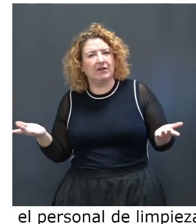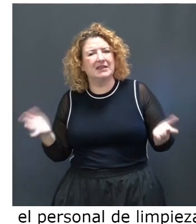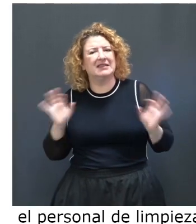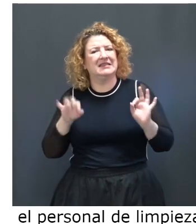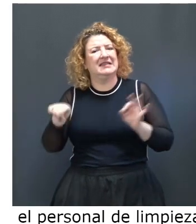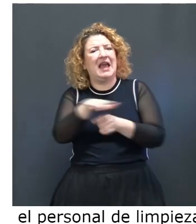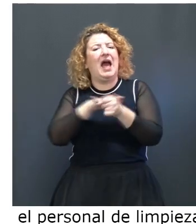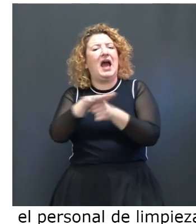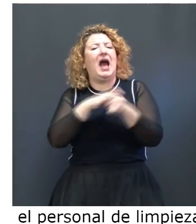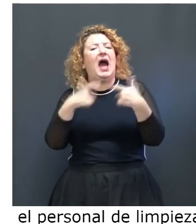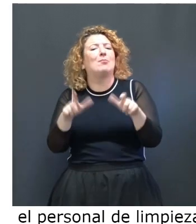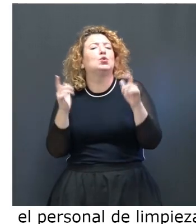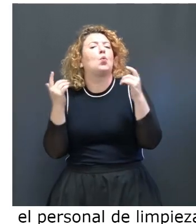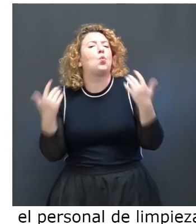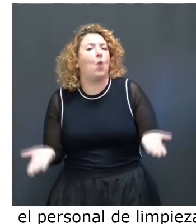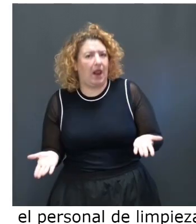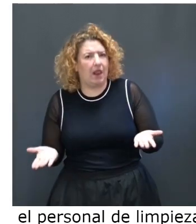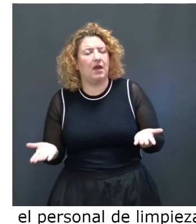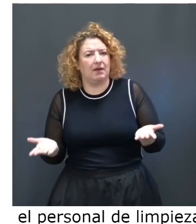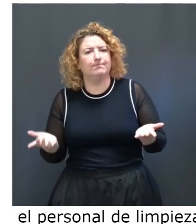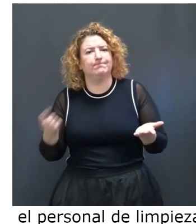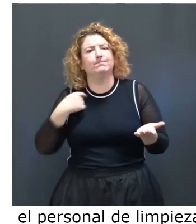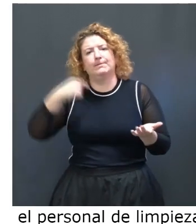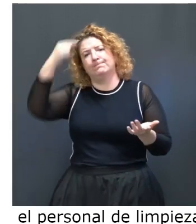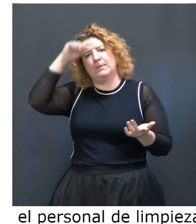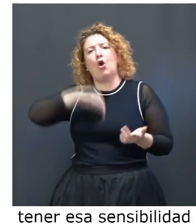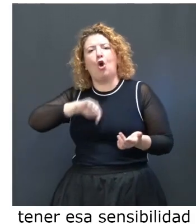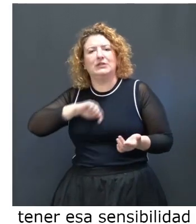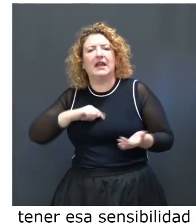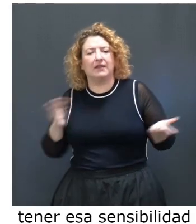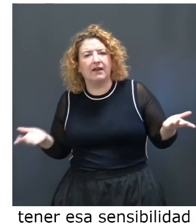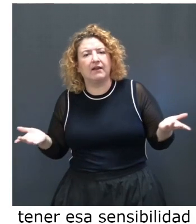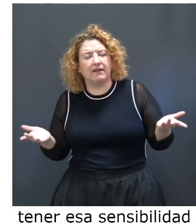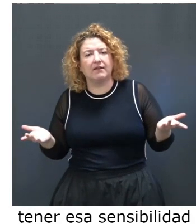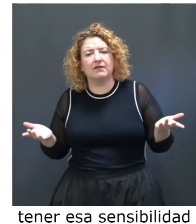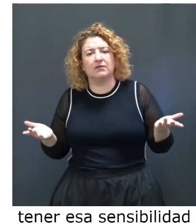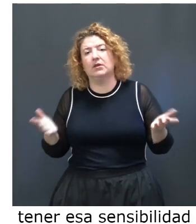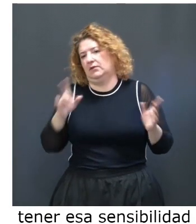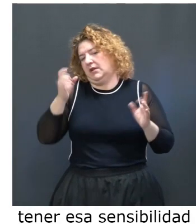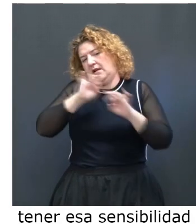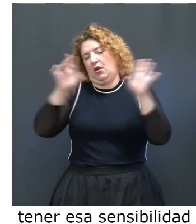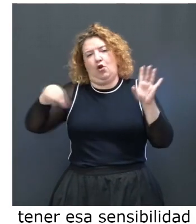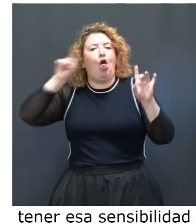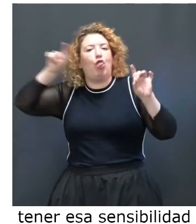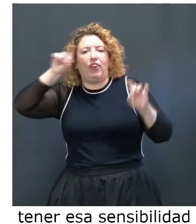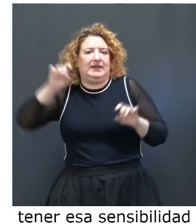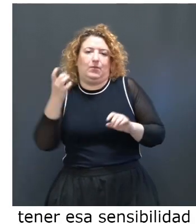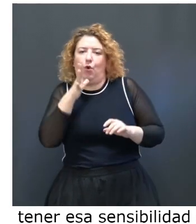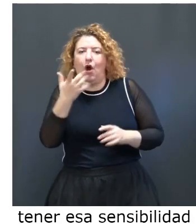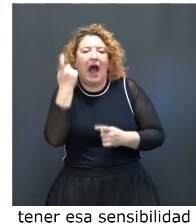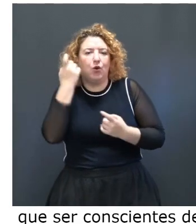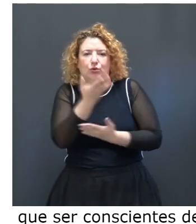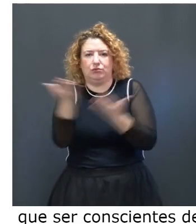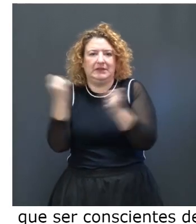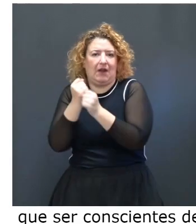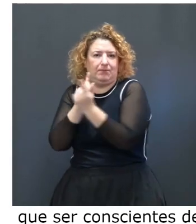estamos desenvolviendo, y tienen que ser conscientes de la realidad, mucho más allá, pues el docente, ¿no? Que trabaja con cada uno de estos alumnos. En un